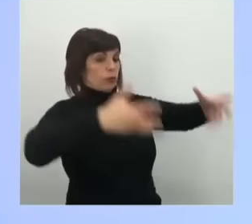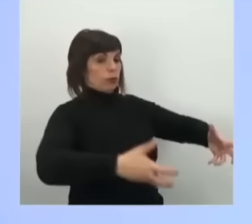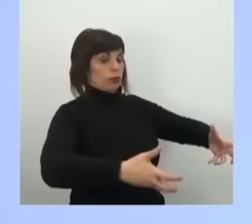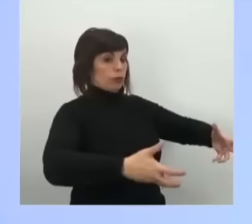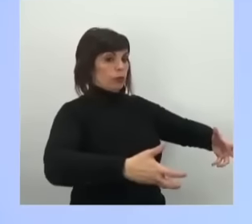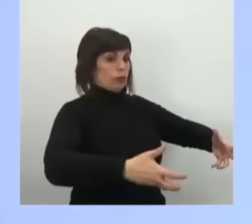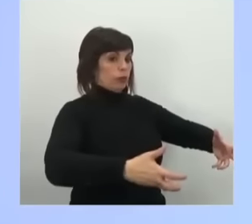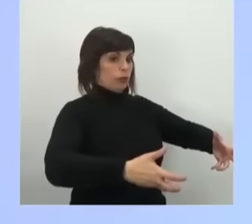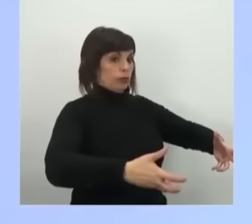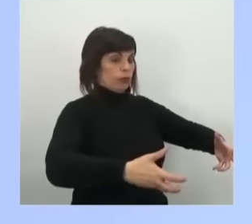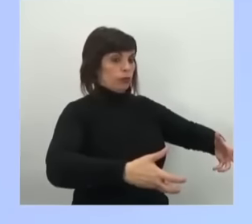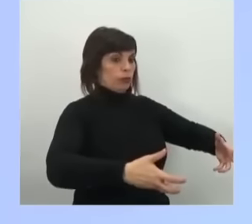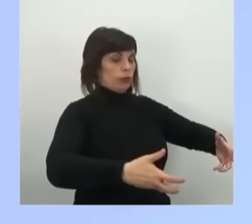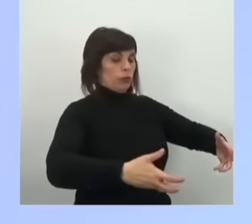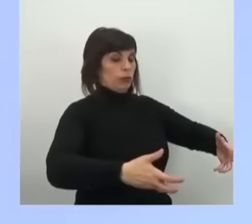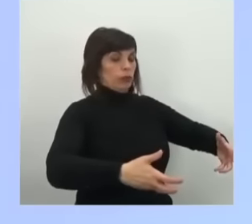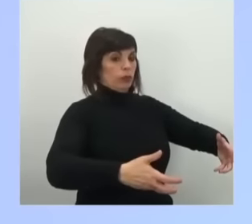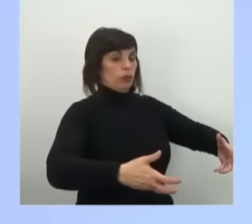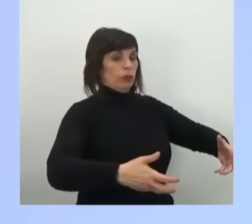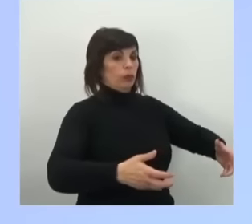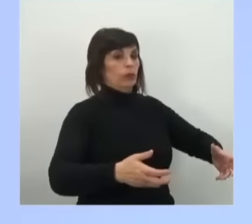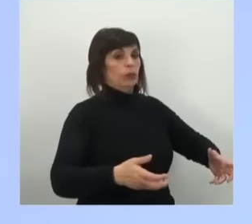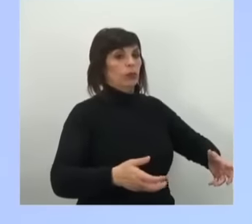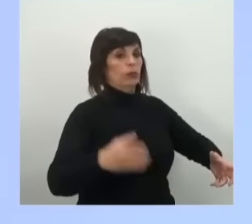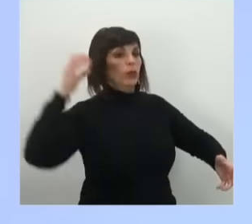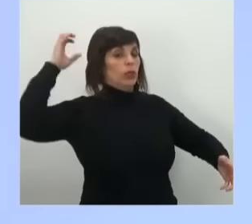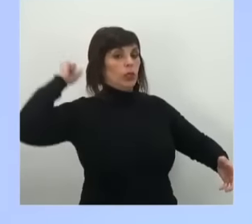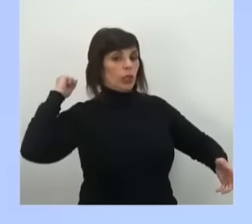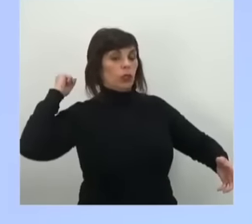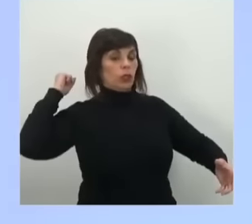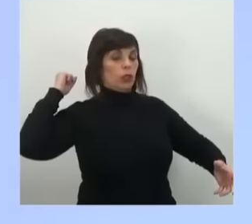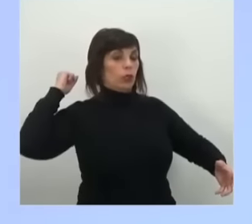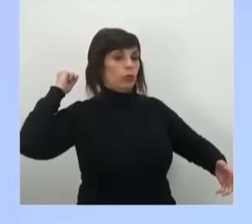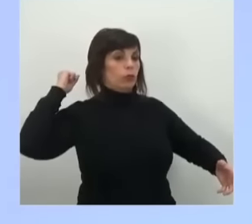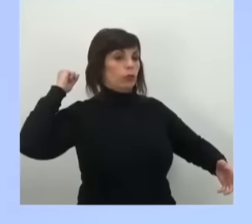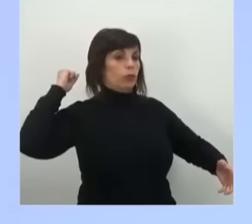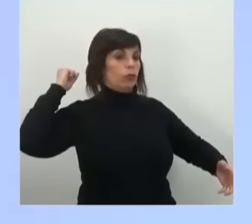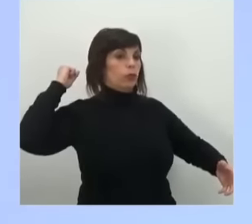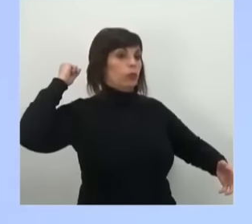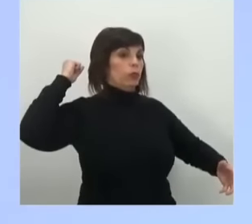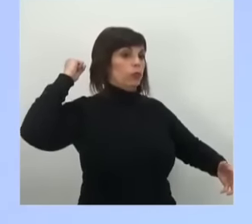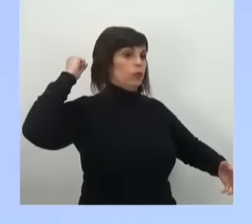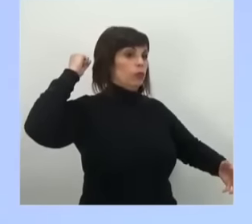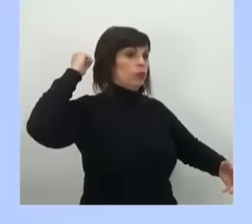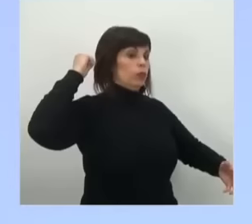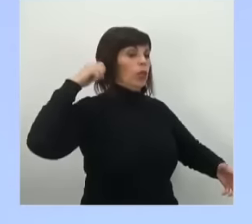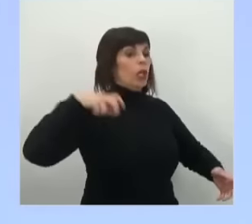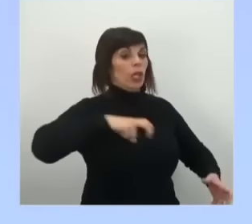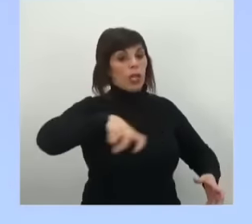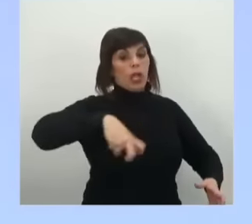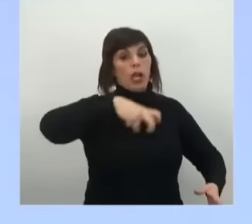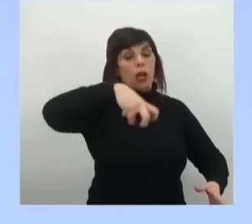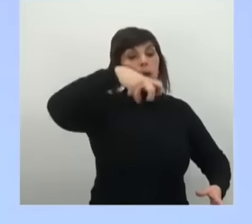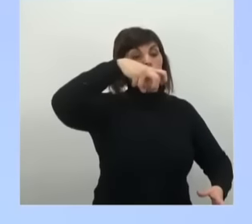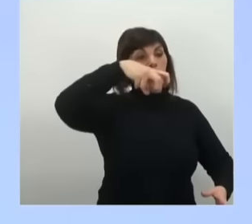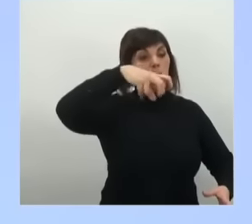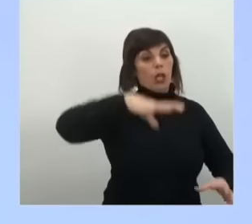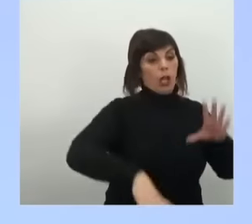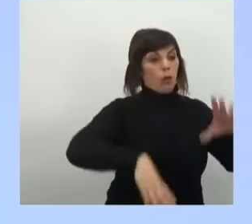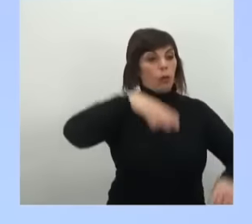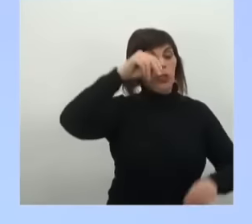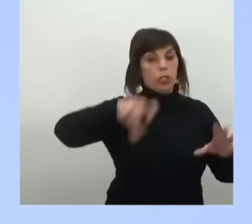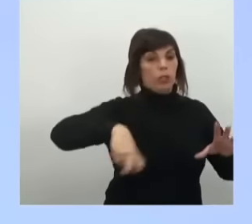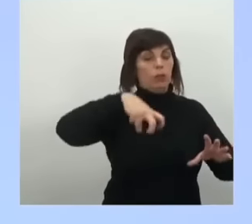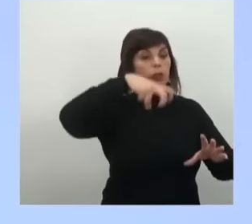y se llevaba con él para preparar el fuego y la cuchilla lista y comenzaba a subir la montaña él no iba